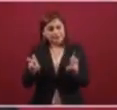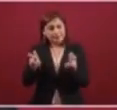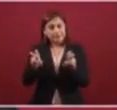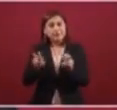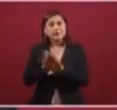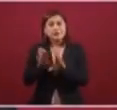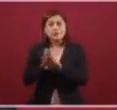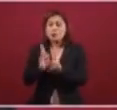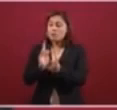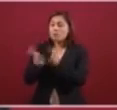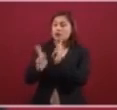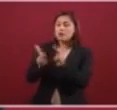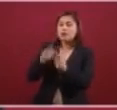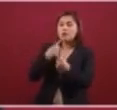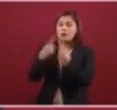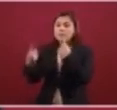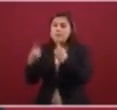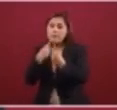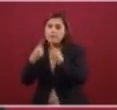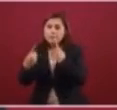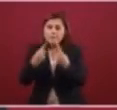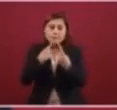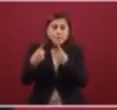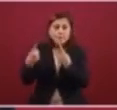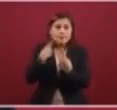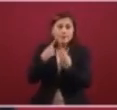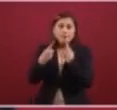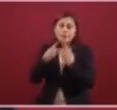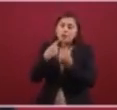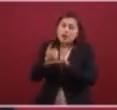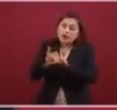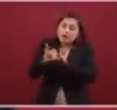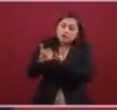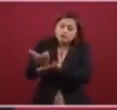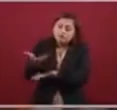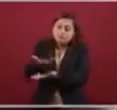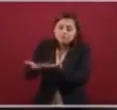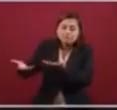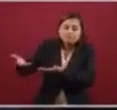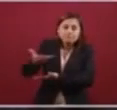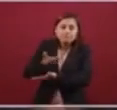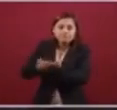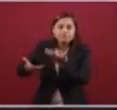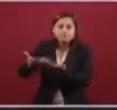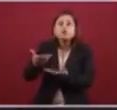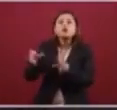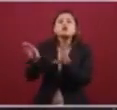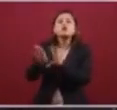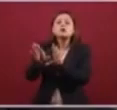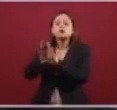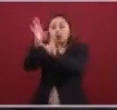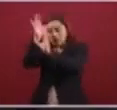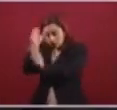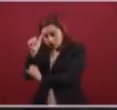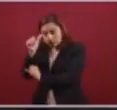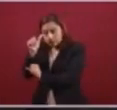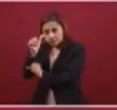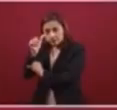convencer persuadir a todos como un desarrollador